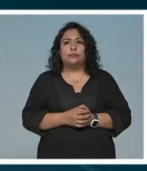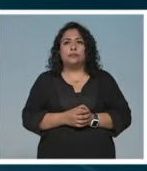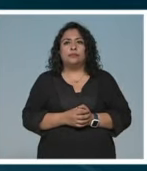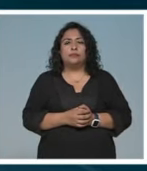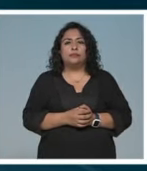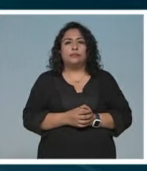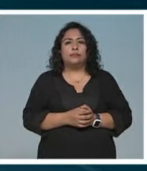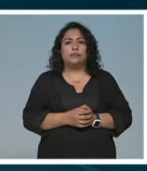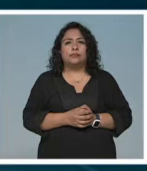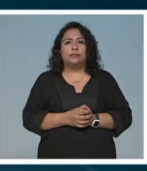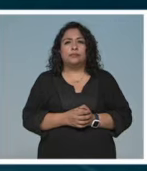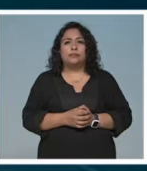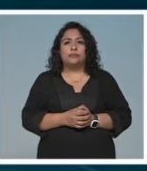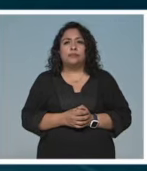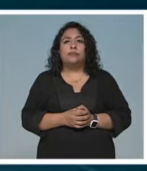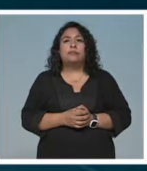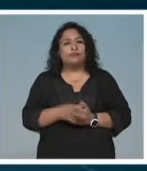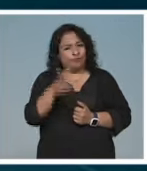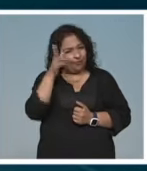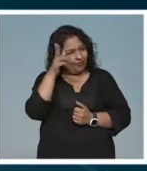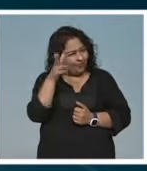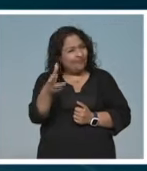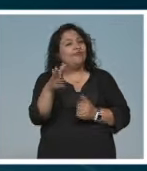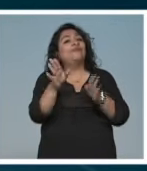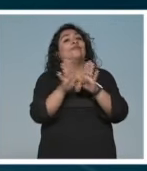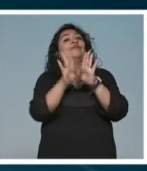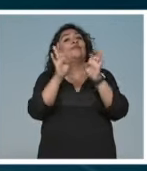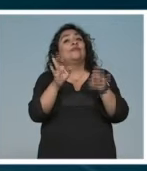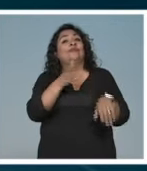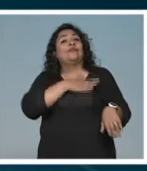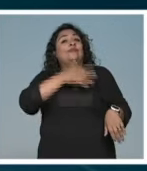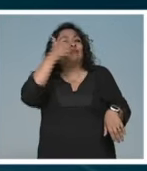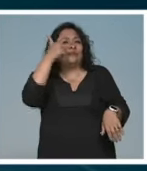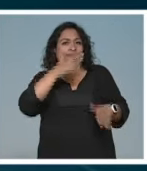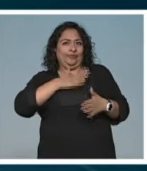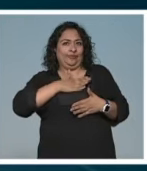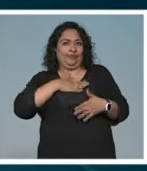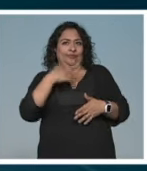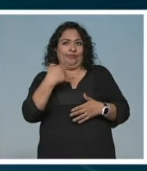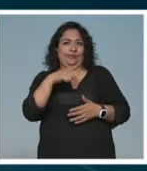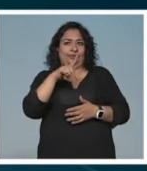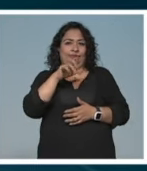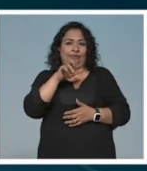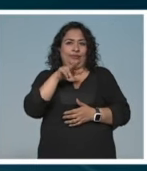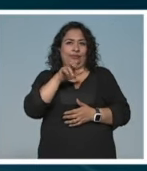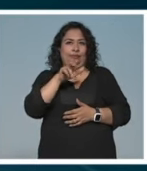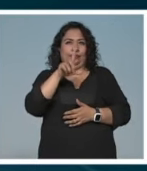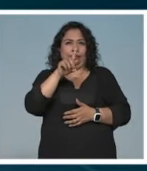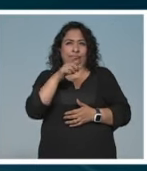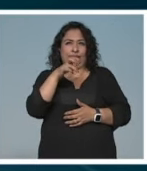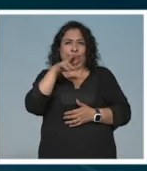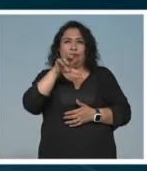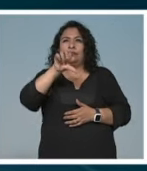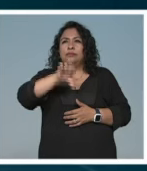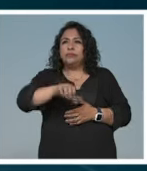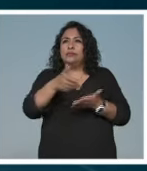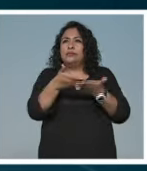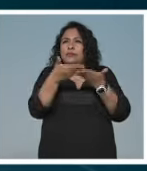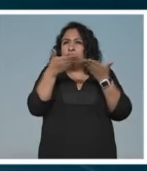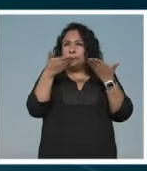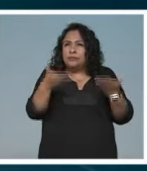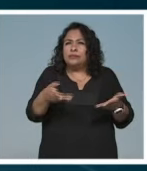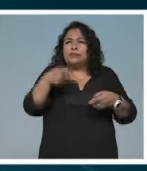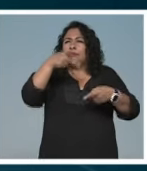Encuentro maravillas. Hola, ¿qué tal? ¿Cómo están? Buenas noches. Yo soy Leonardo García Tsao y en esta ocasión vamos a hacer